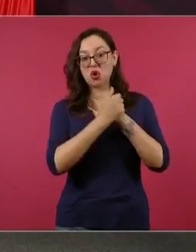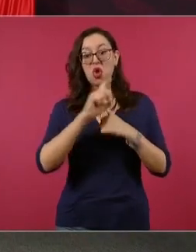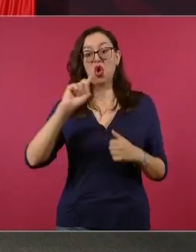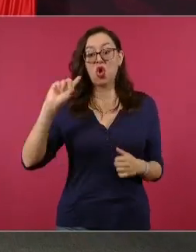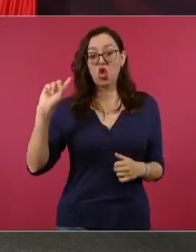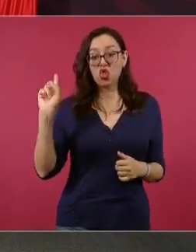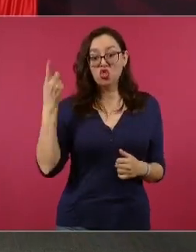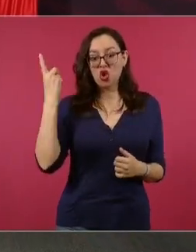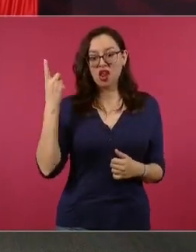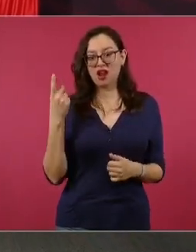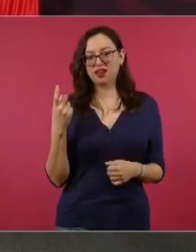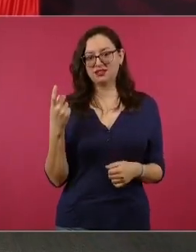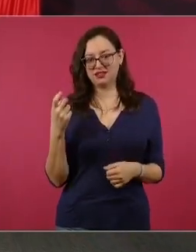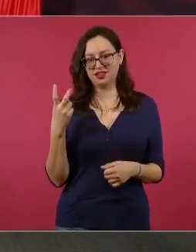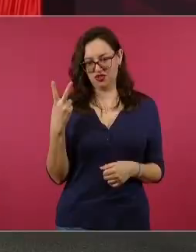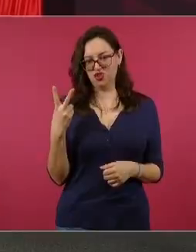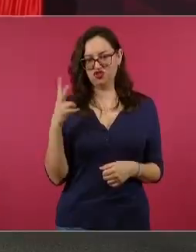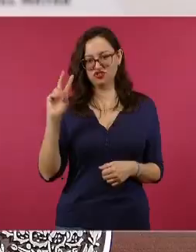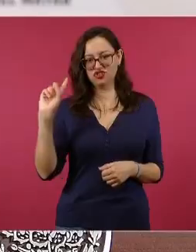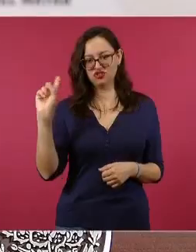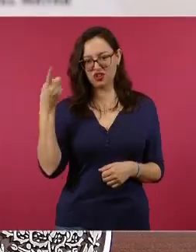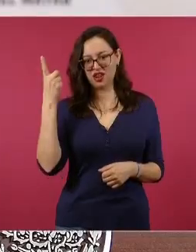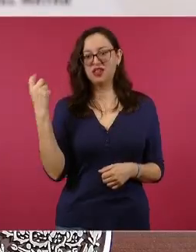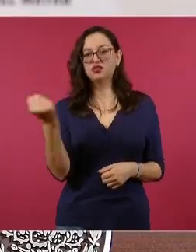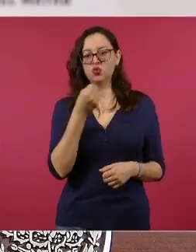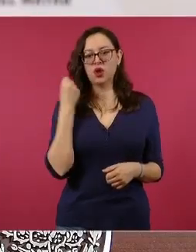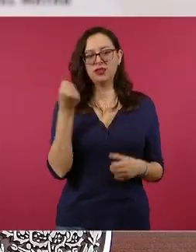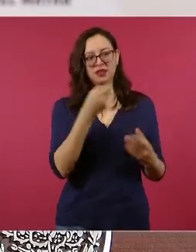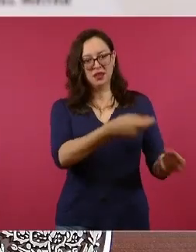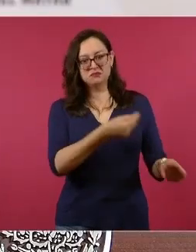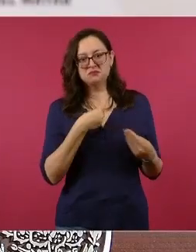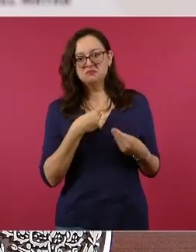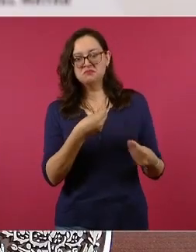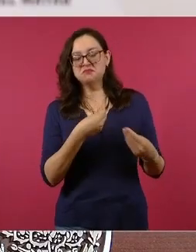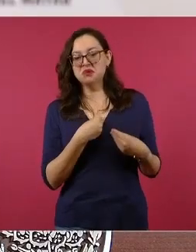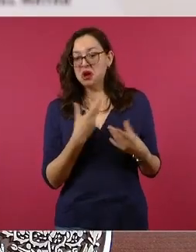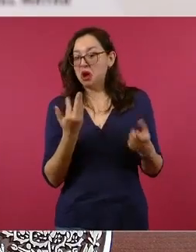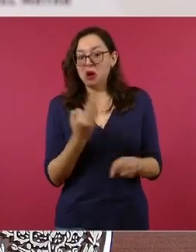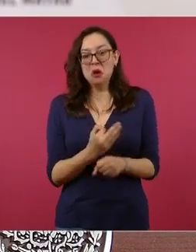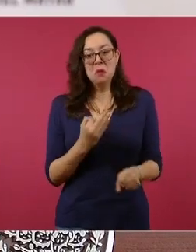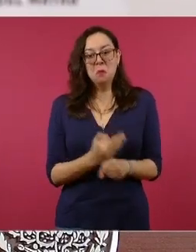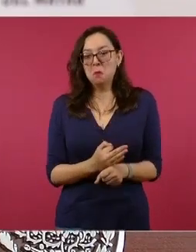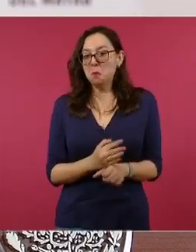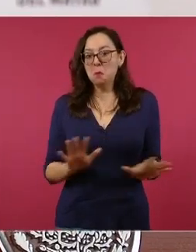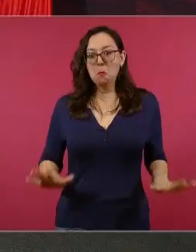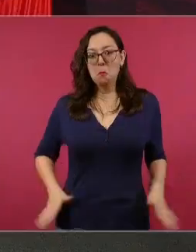de $2 de buena suerte, sí, no traje ahora.